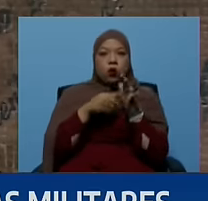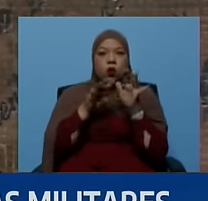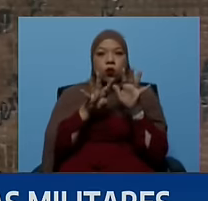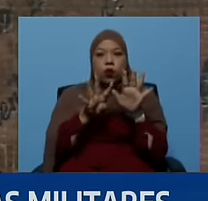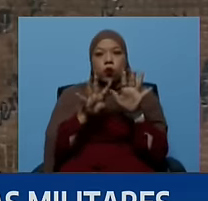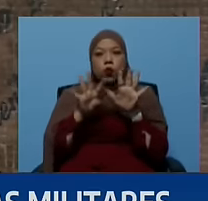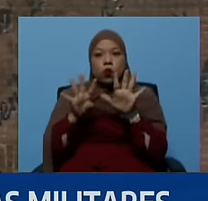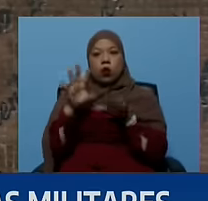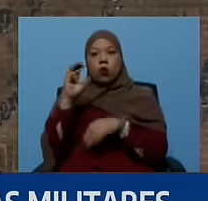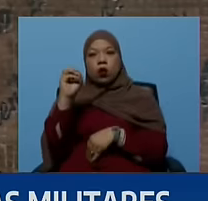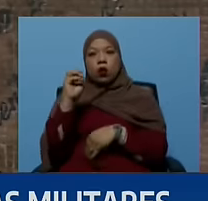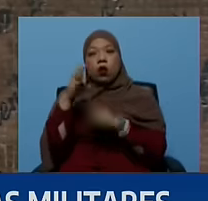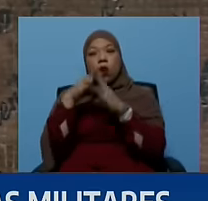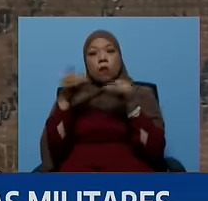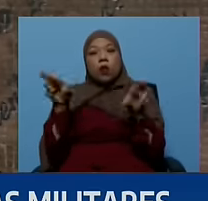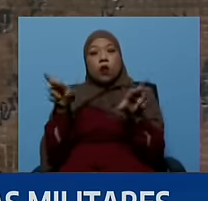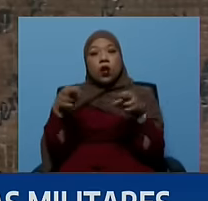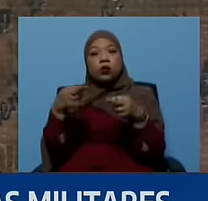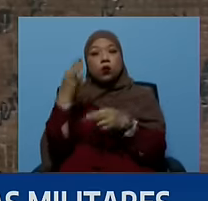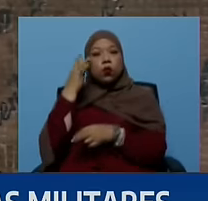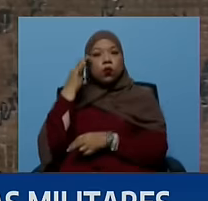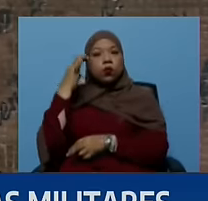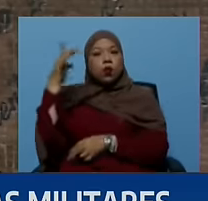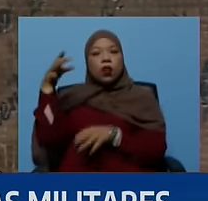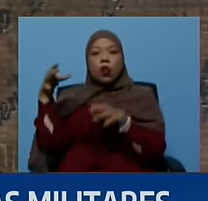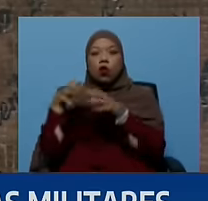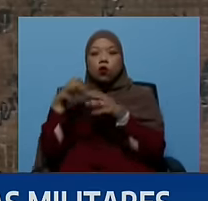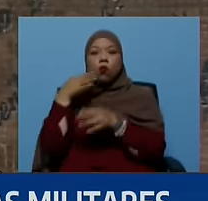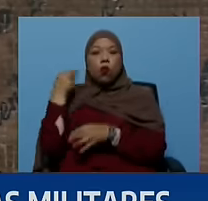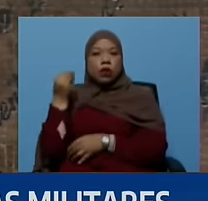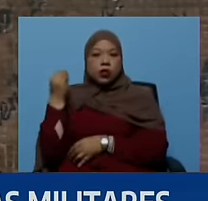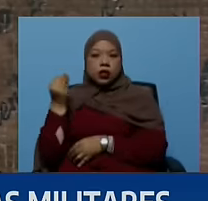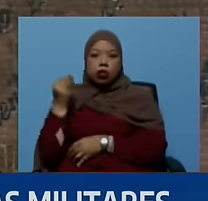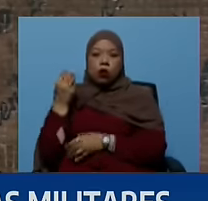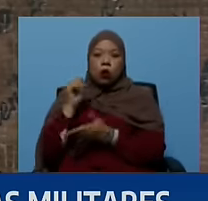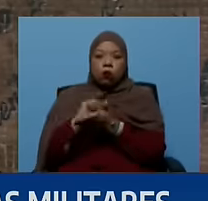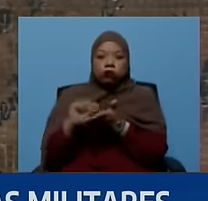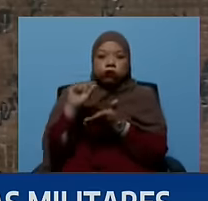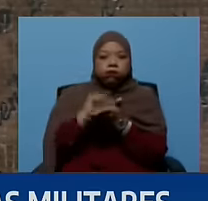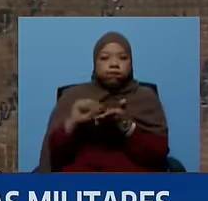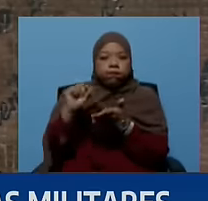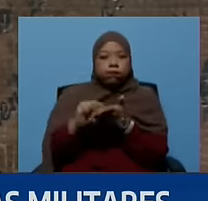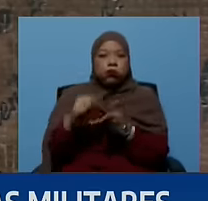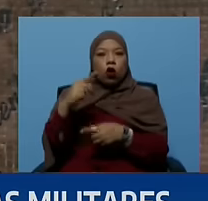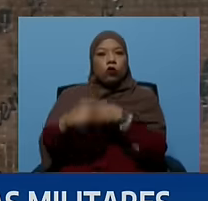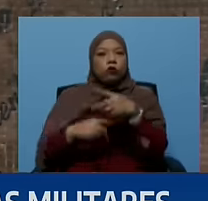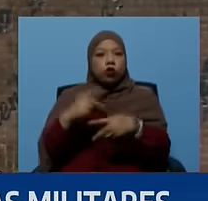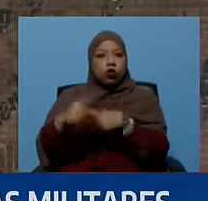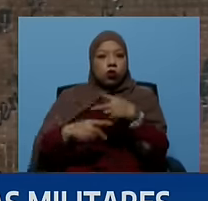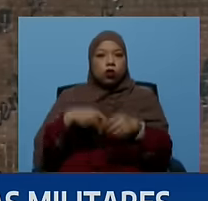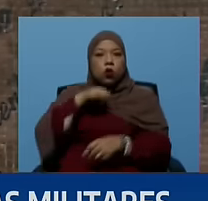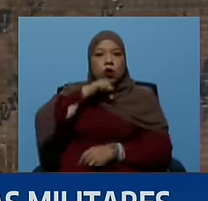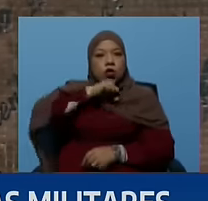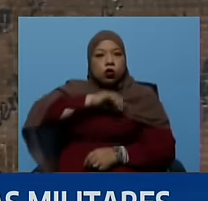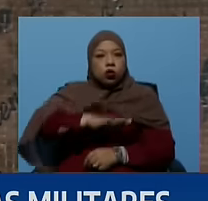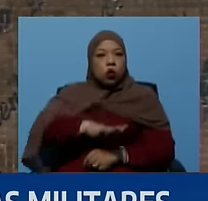pero que resume todos los sueños de una generación de un país de un proceso histórico